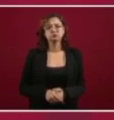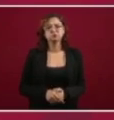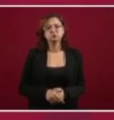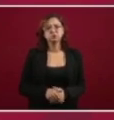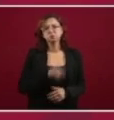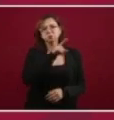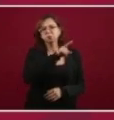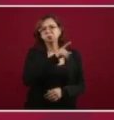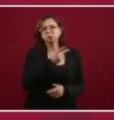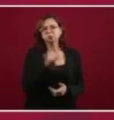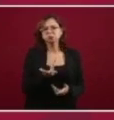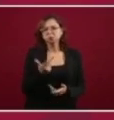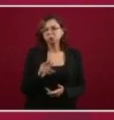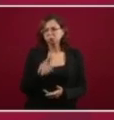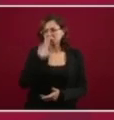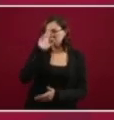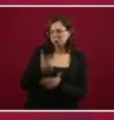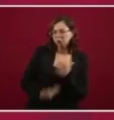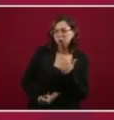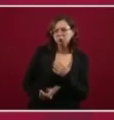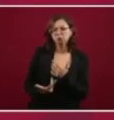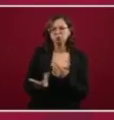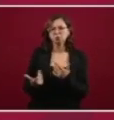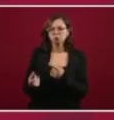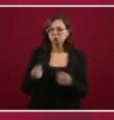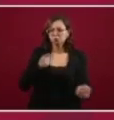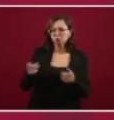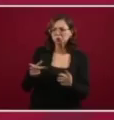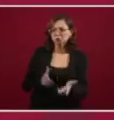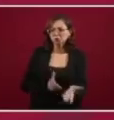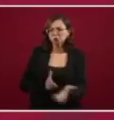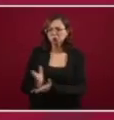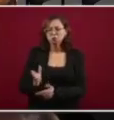irrespetuoso, no ha sido injerencista.